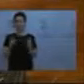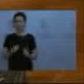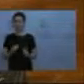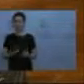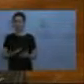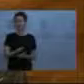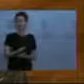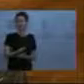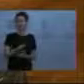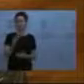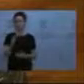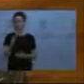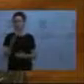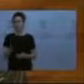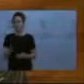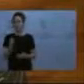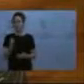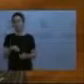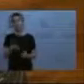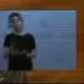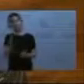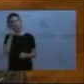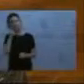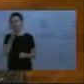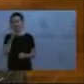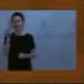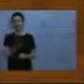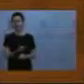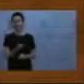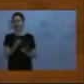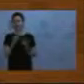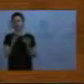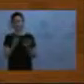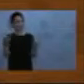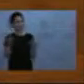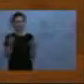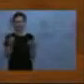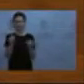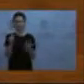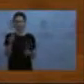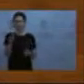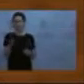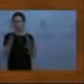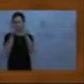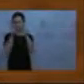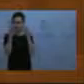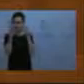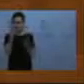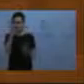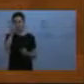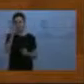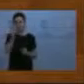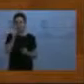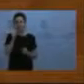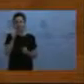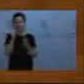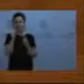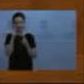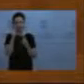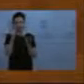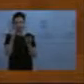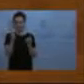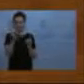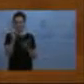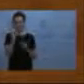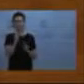Mire, yo les voy a dar ejemplos. Pasen ustedes por las redes sociales. Vean ustedes páginas de algunos clubs, Facebook, Twitter oficiales, donde nuestros niños